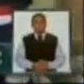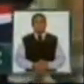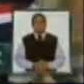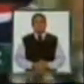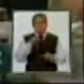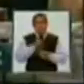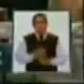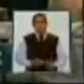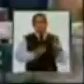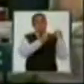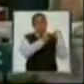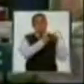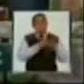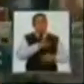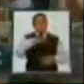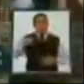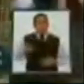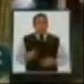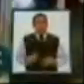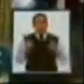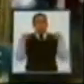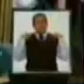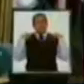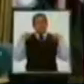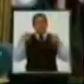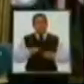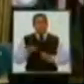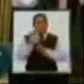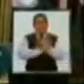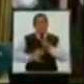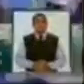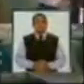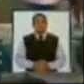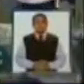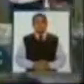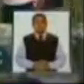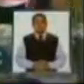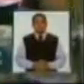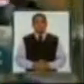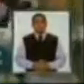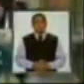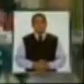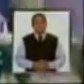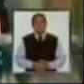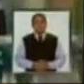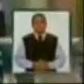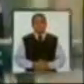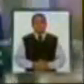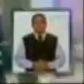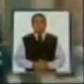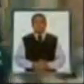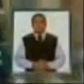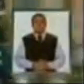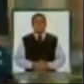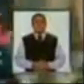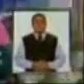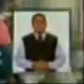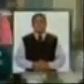el señor Daniel Mora. Y ahora esos puestos son ocupados en un caso por